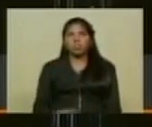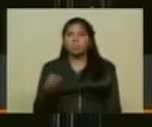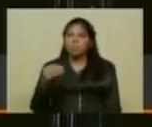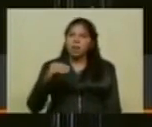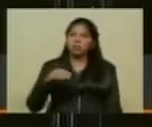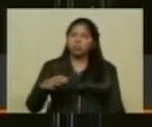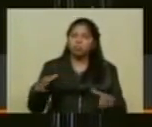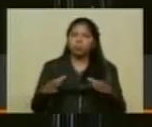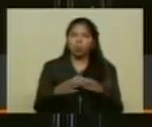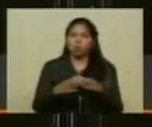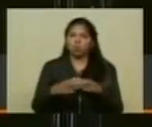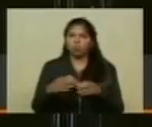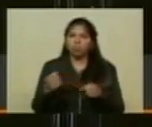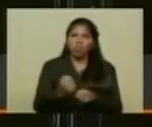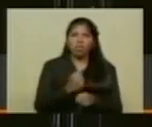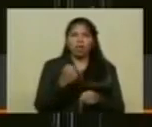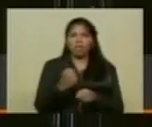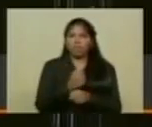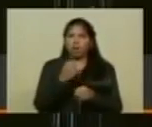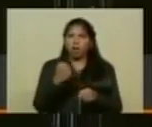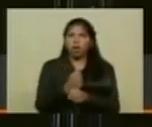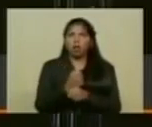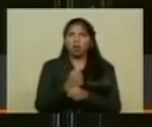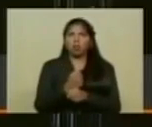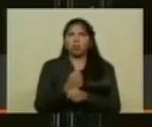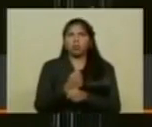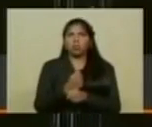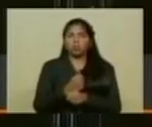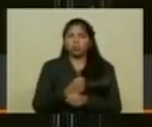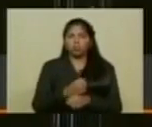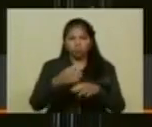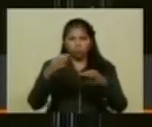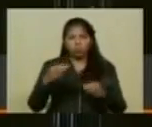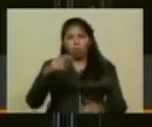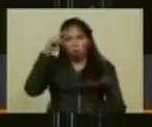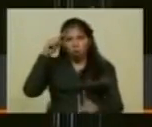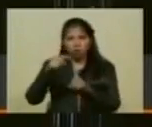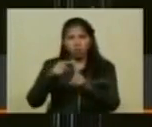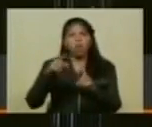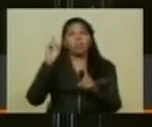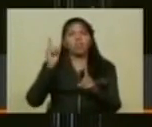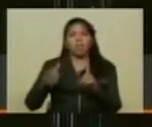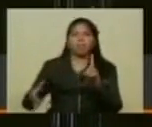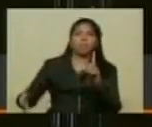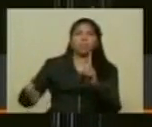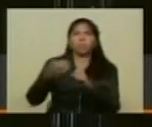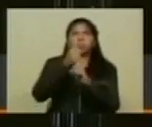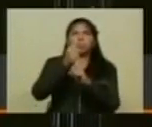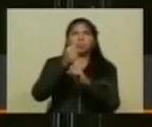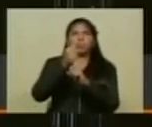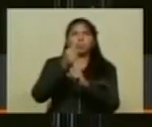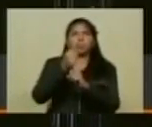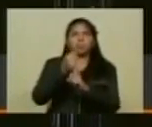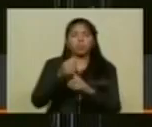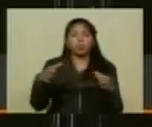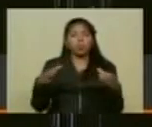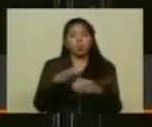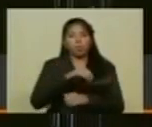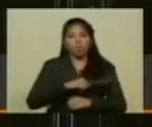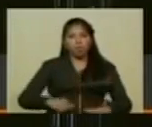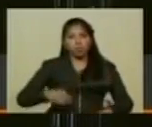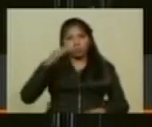de trabajo, de influencia, de cumplimiento de sus metas y objetivos de nuestra Fuerza Armada Nacional Bolivariana,